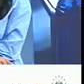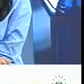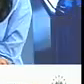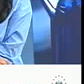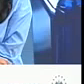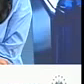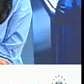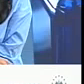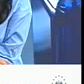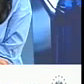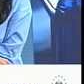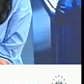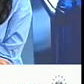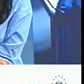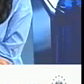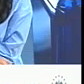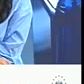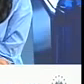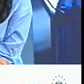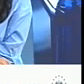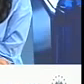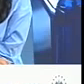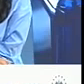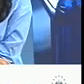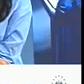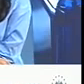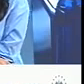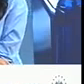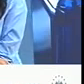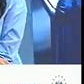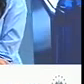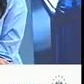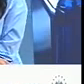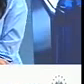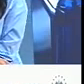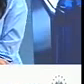caídos, derrumbes y daños en obras de paso en las vías de la red Fovial.